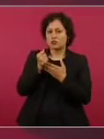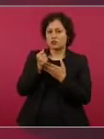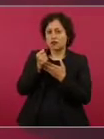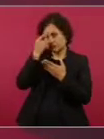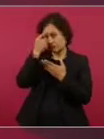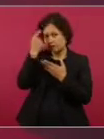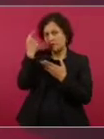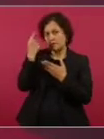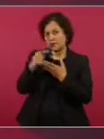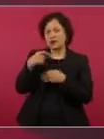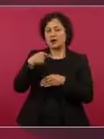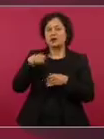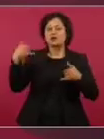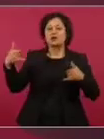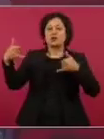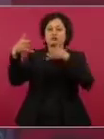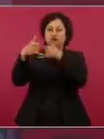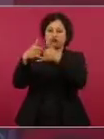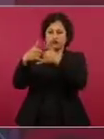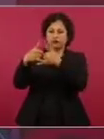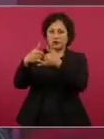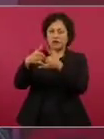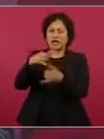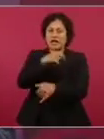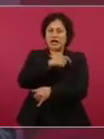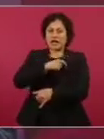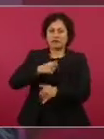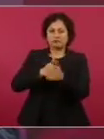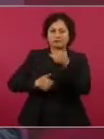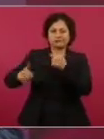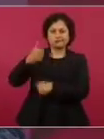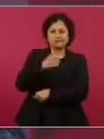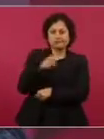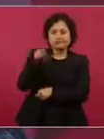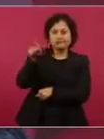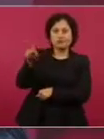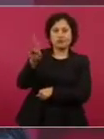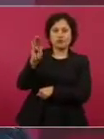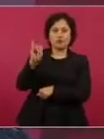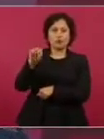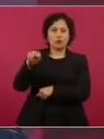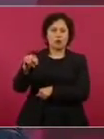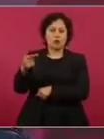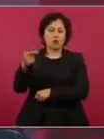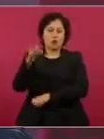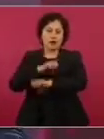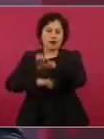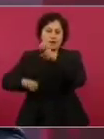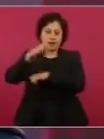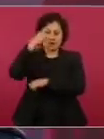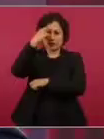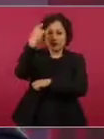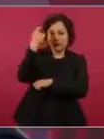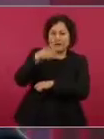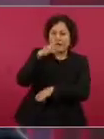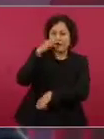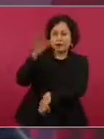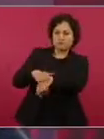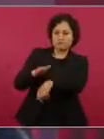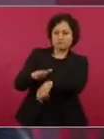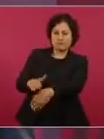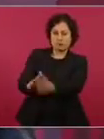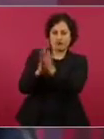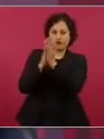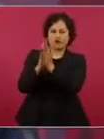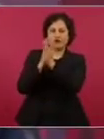gerente general de Boeing para que se aseguren los aviones que